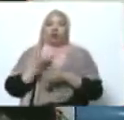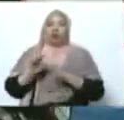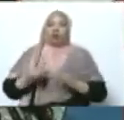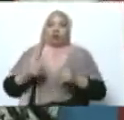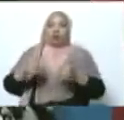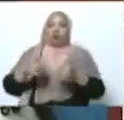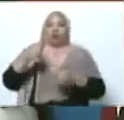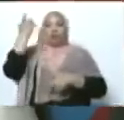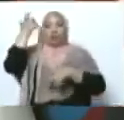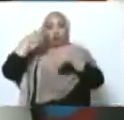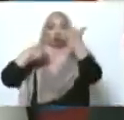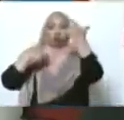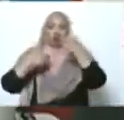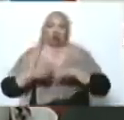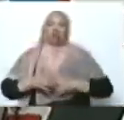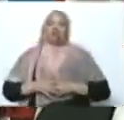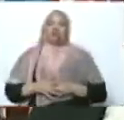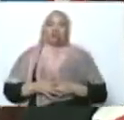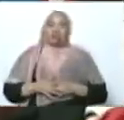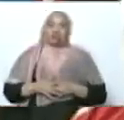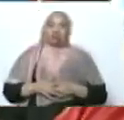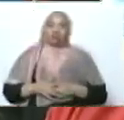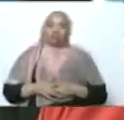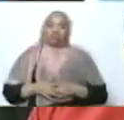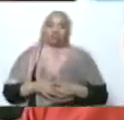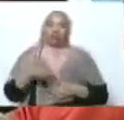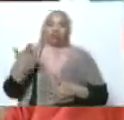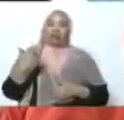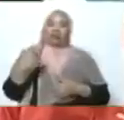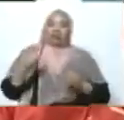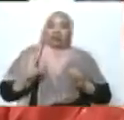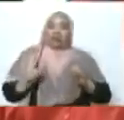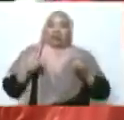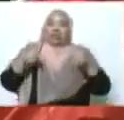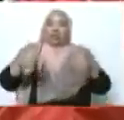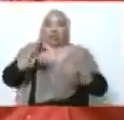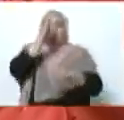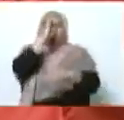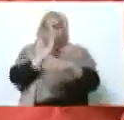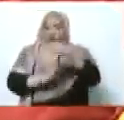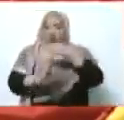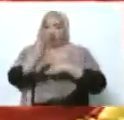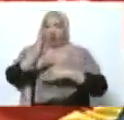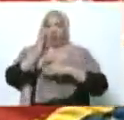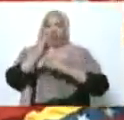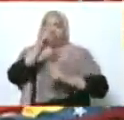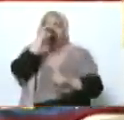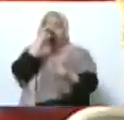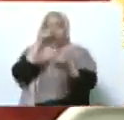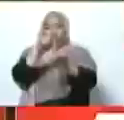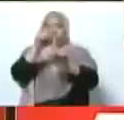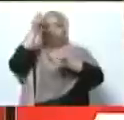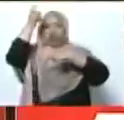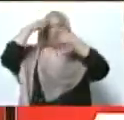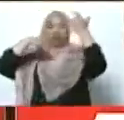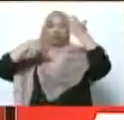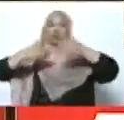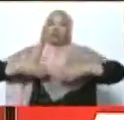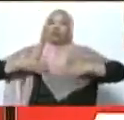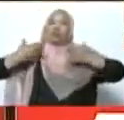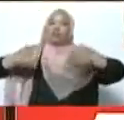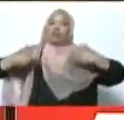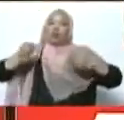por el comandante Hugo Chávez Frías, esencia, guía y faro de la revolución bolivariana. Por eso hoy nos sentimos